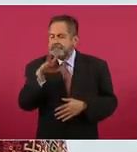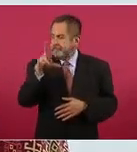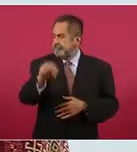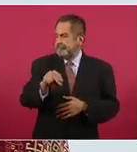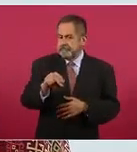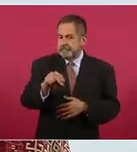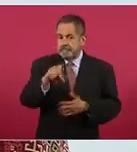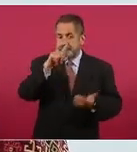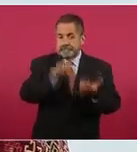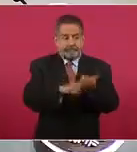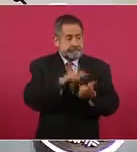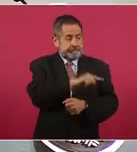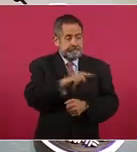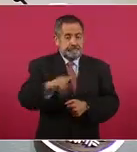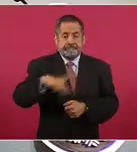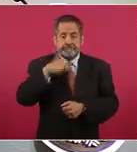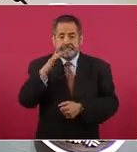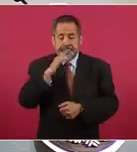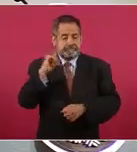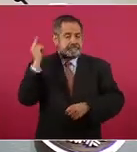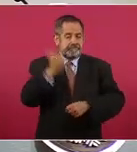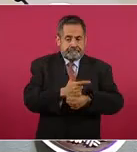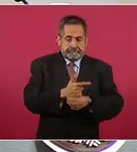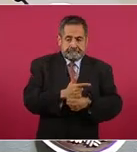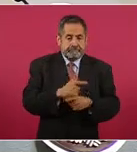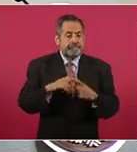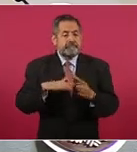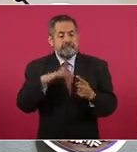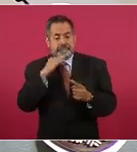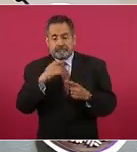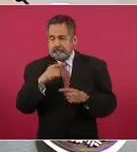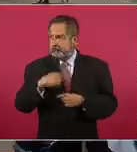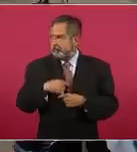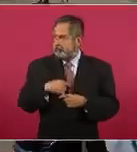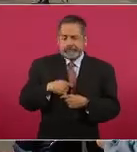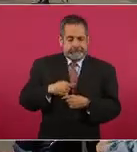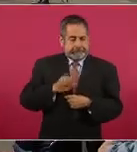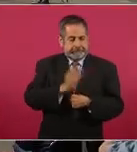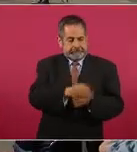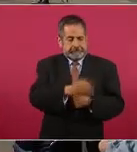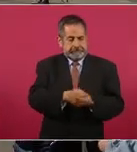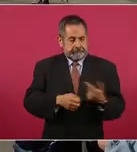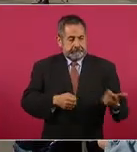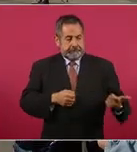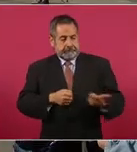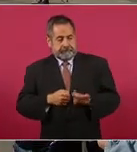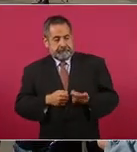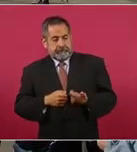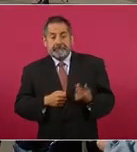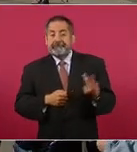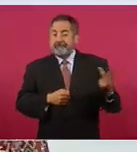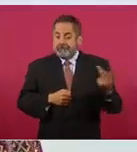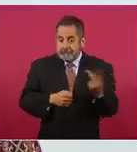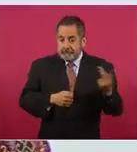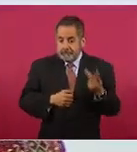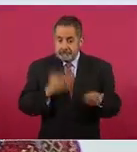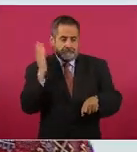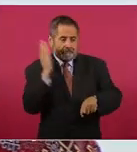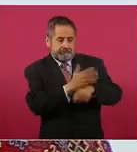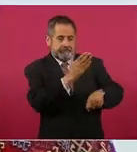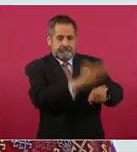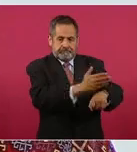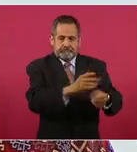corrupción. Y siempre nos vamos tanto sobre el corruptor como el corrompido. Para un acto de corrupción son dos partes y nos vamos sobre las dos